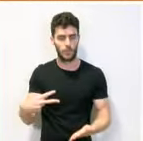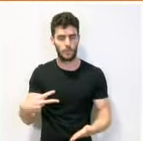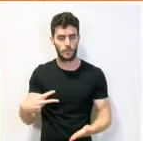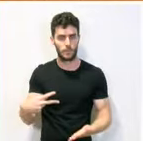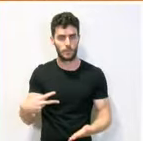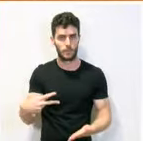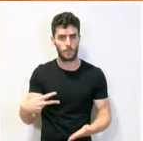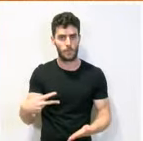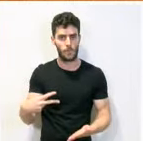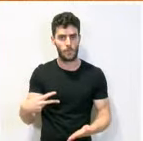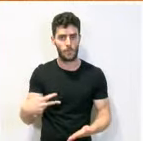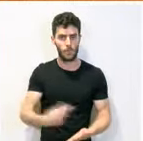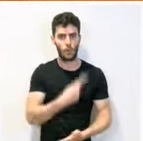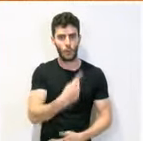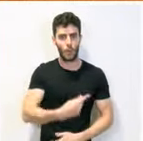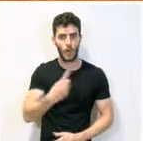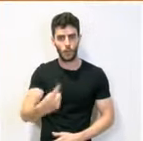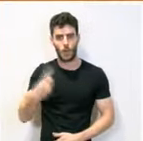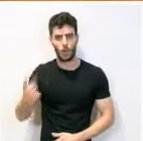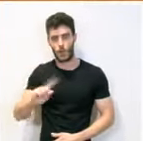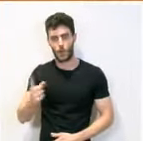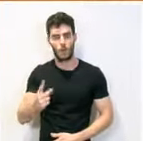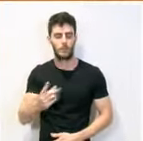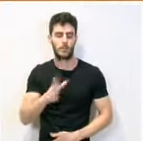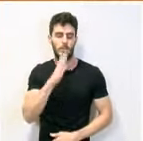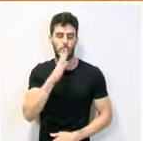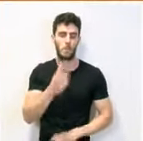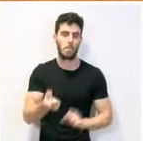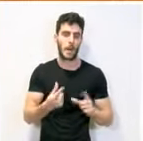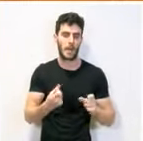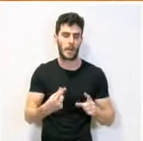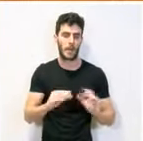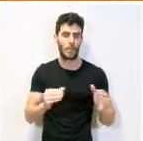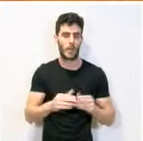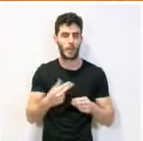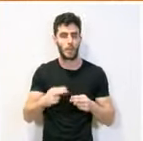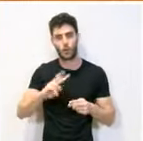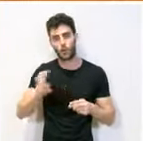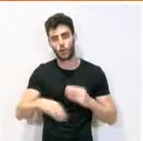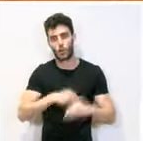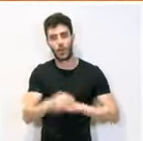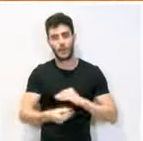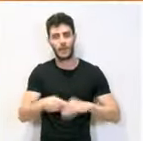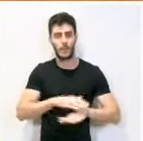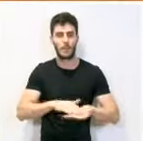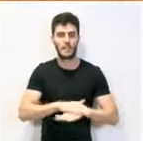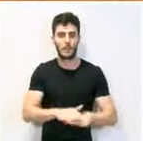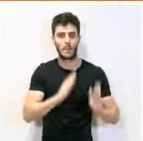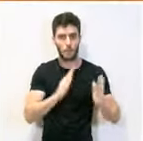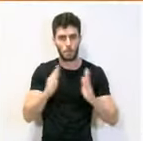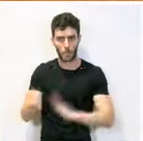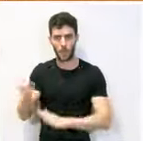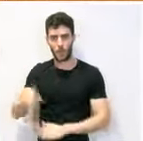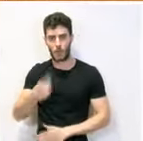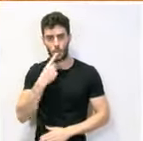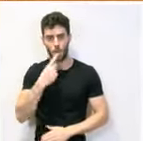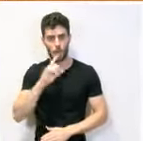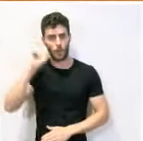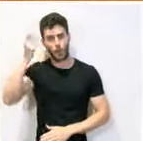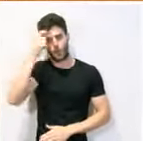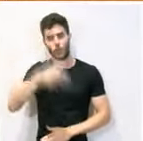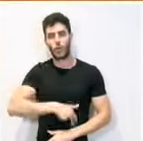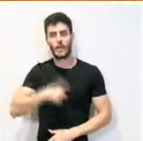no una a una, como parece que hacen otros grupos, sino fundamentalmente por bloques y hablando del concepto